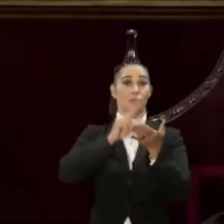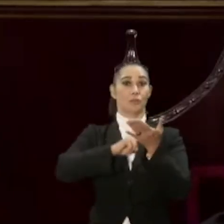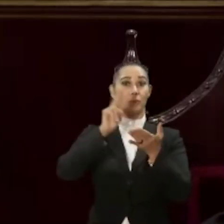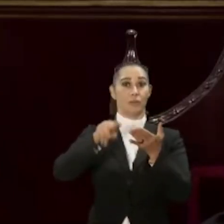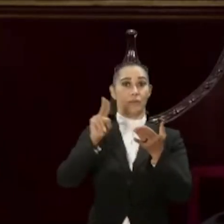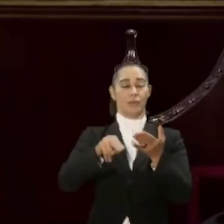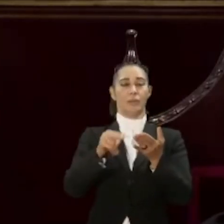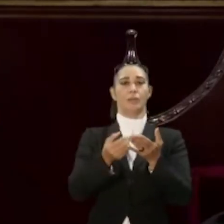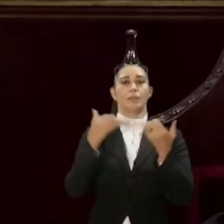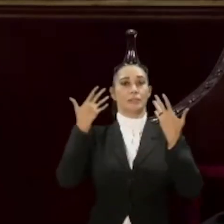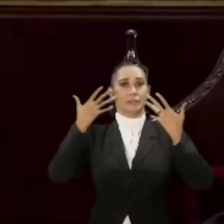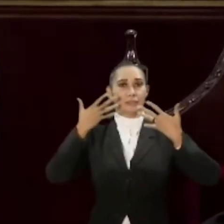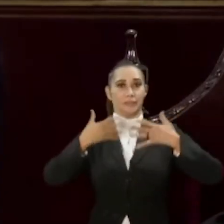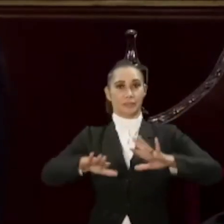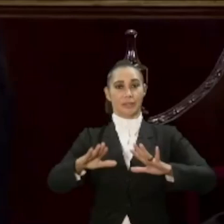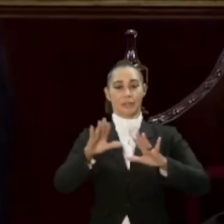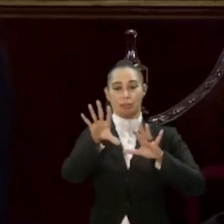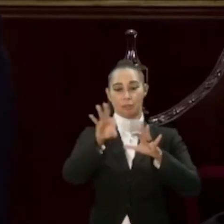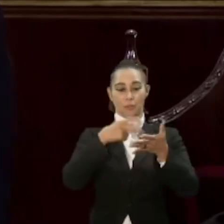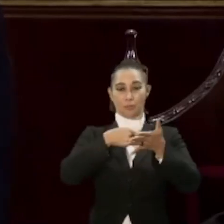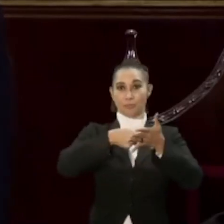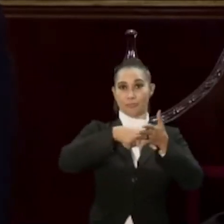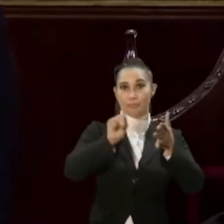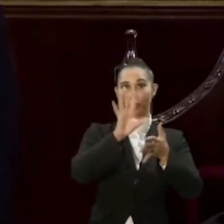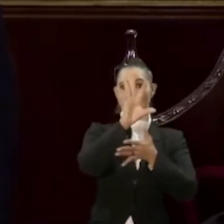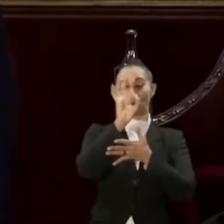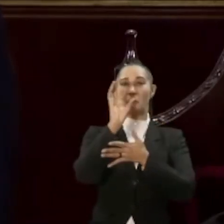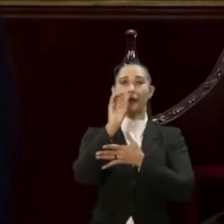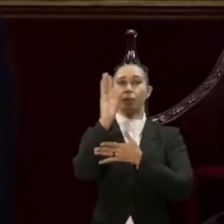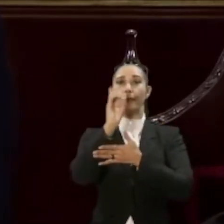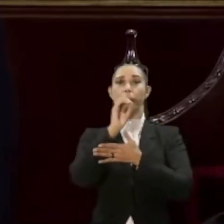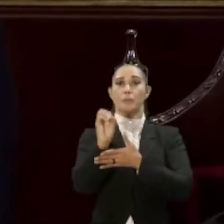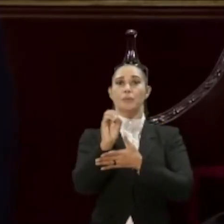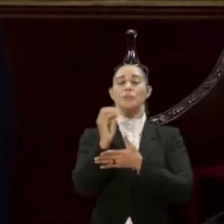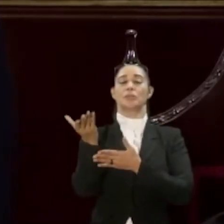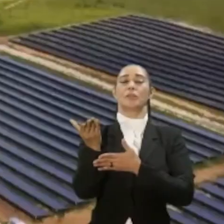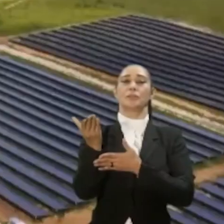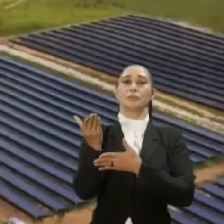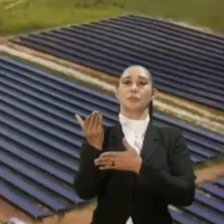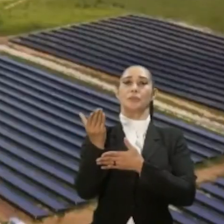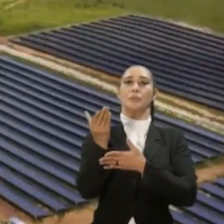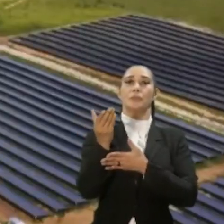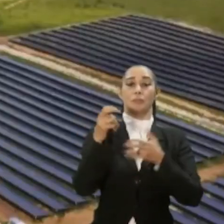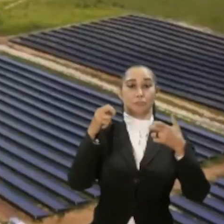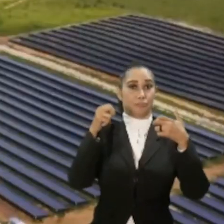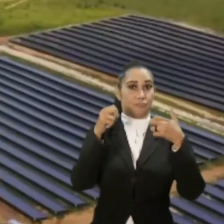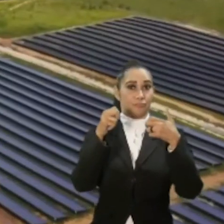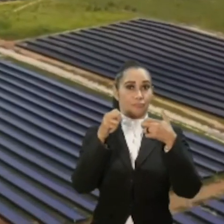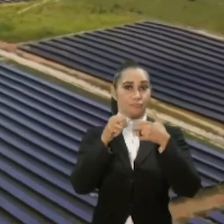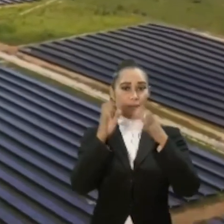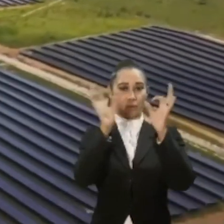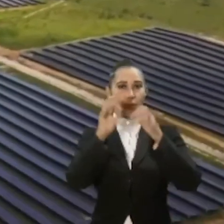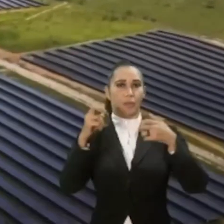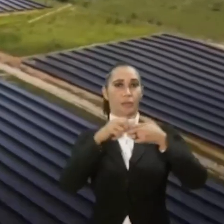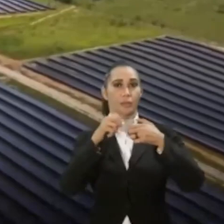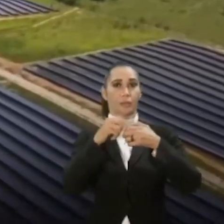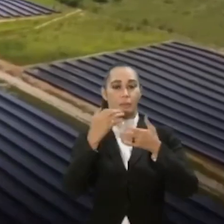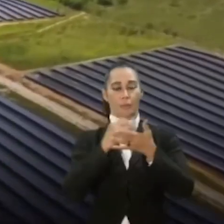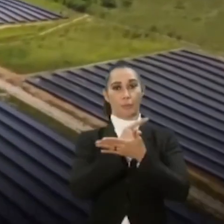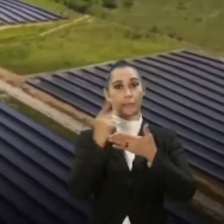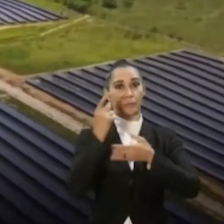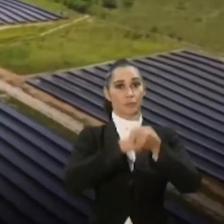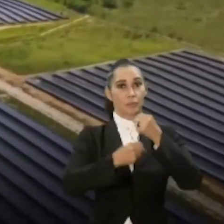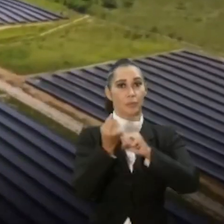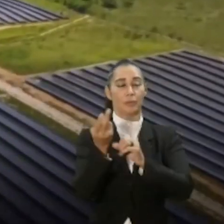ya hemos asegurado la contratación de más del 90% de la demanda máxima previsible de electricidad para los años